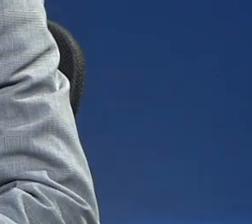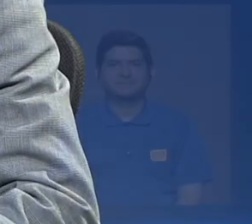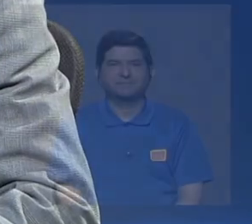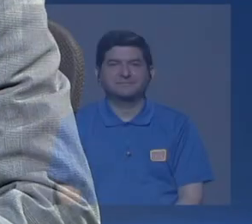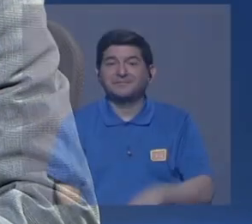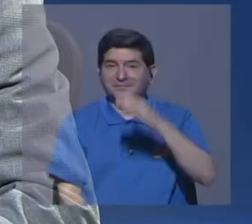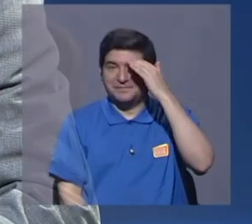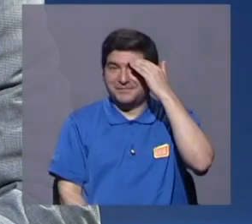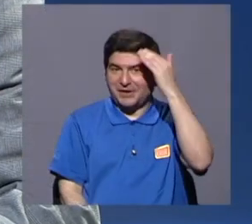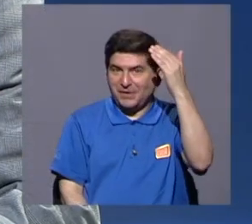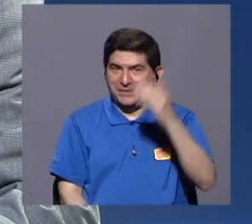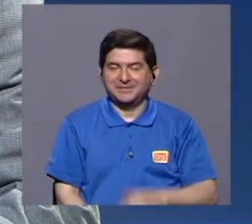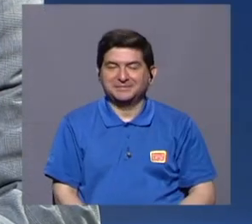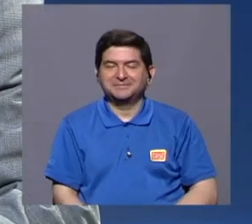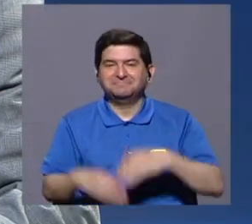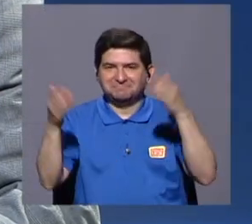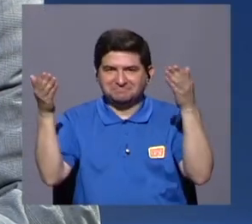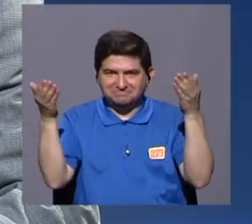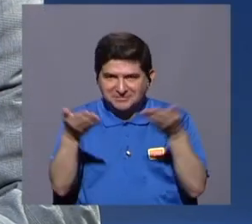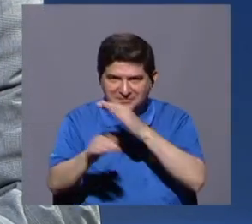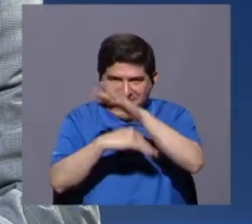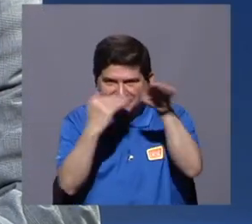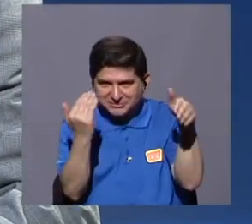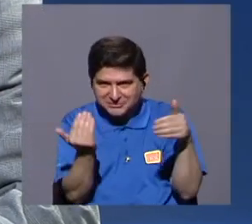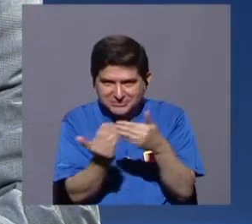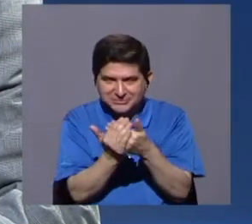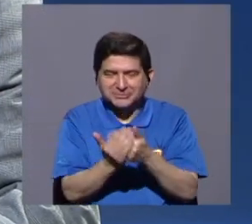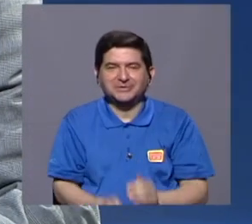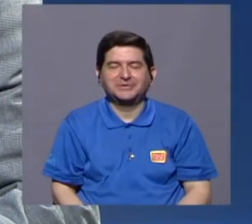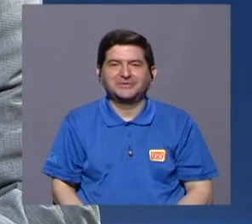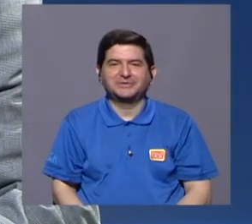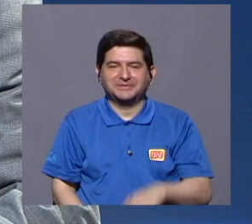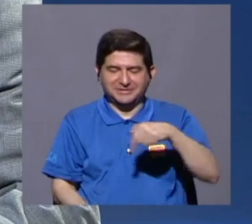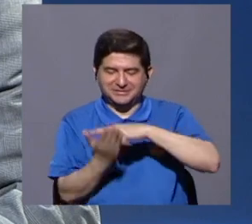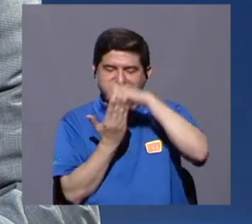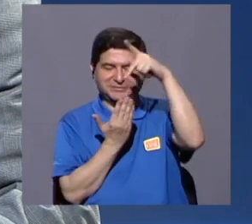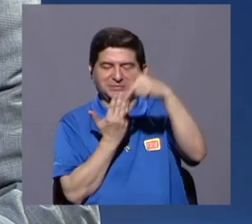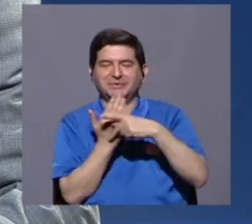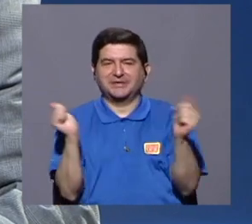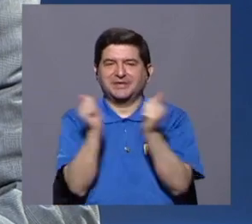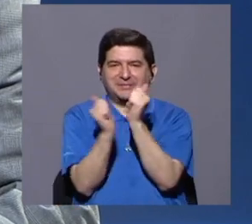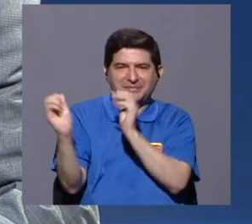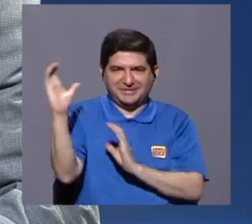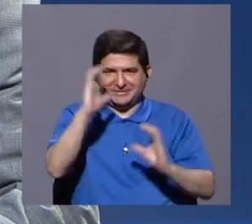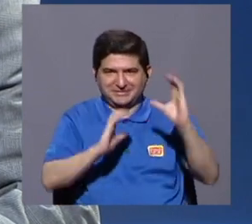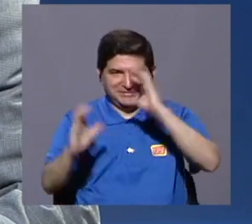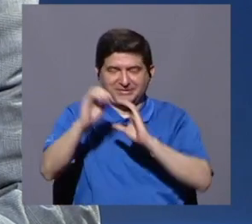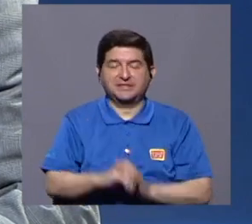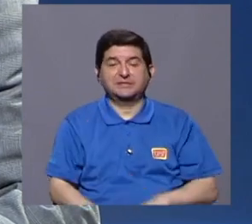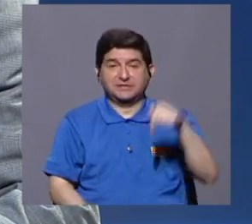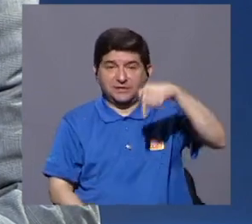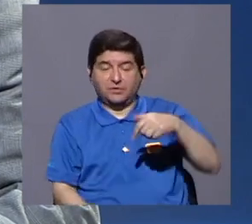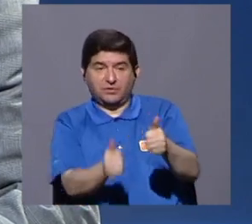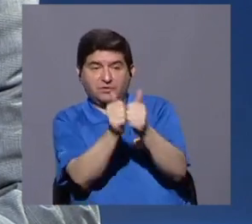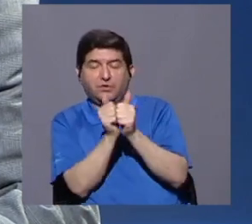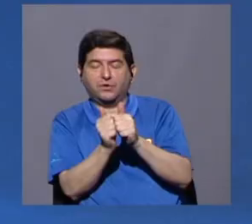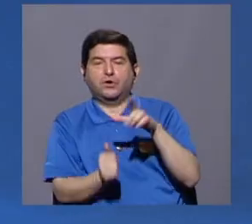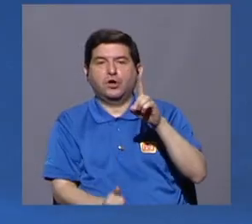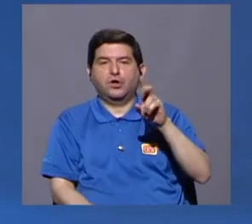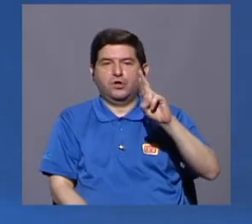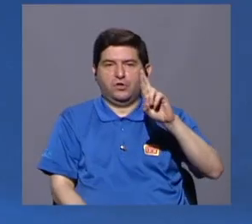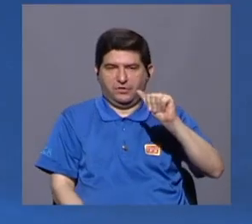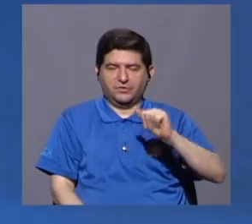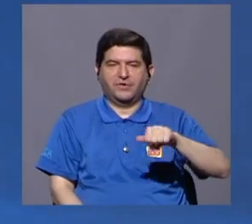hola que tal bienvenidas y bienvenidos a conciencia hoy nos acompaña la doctora